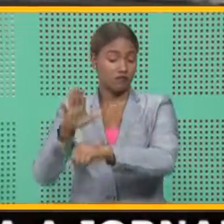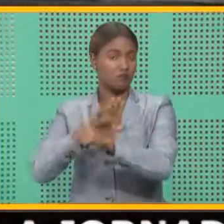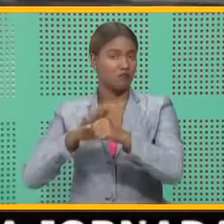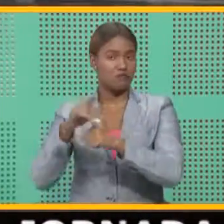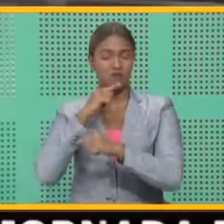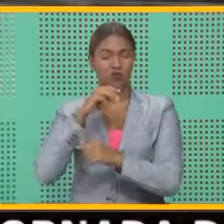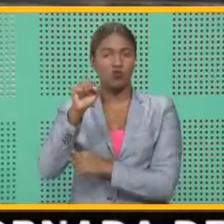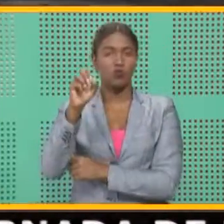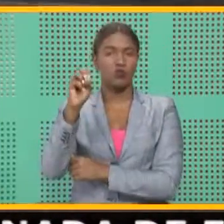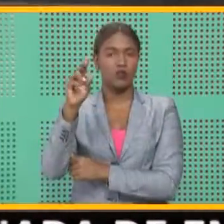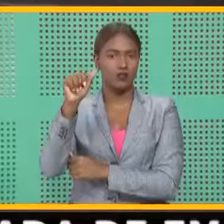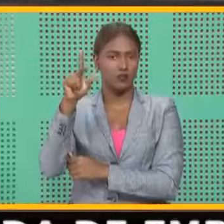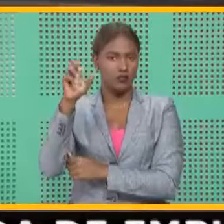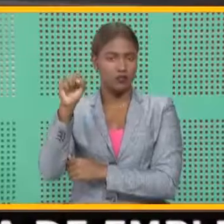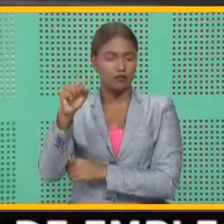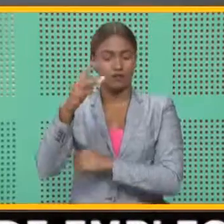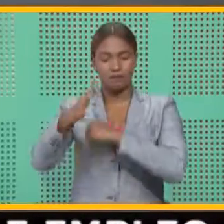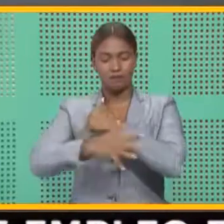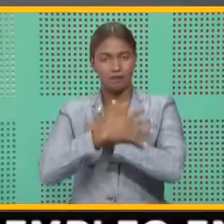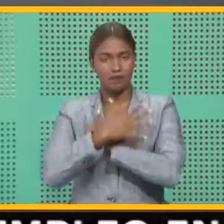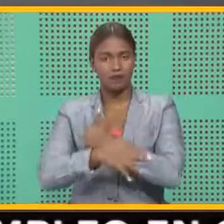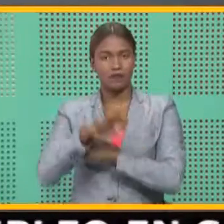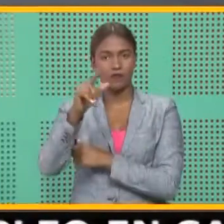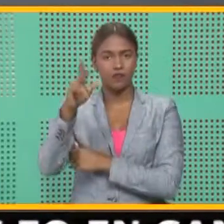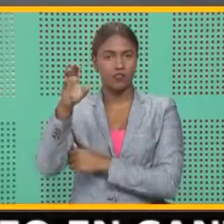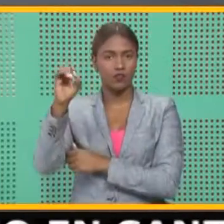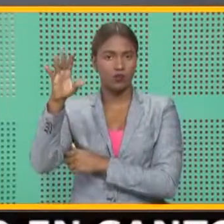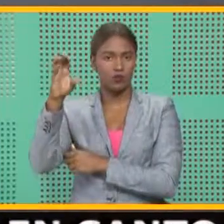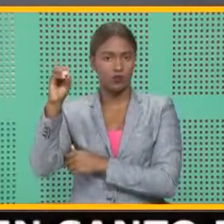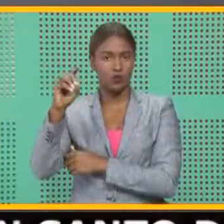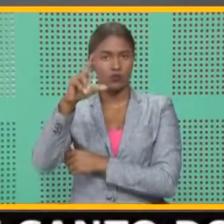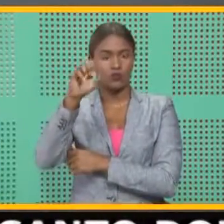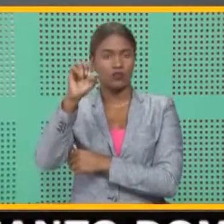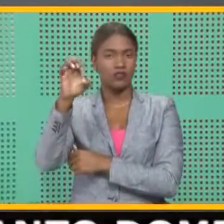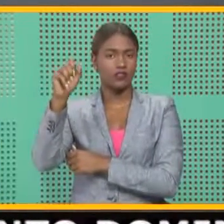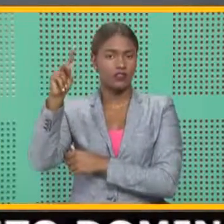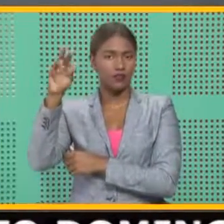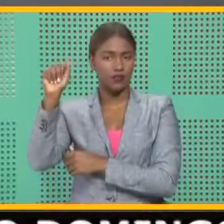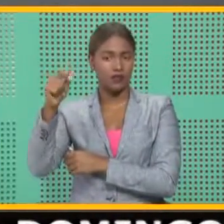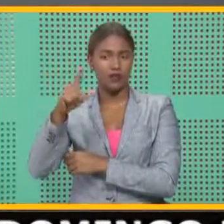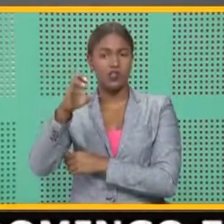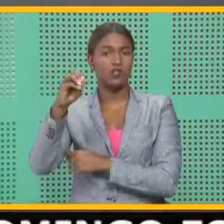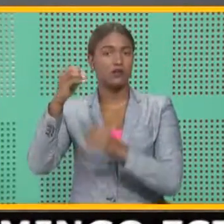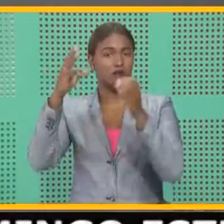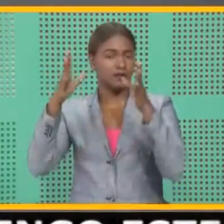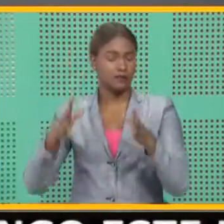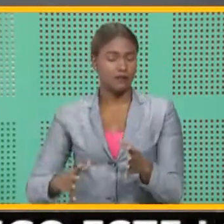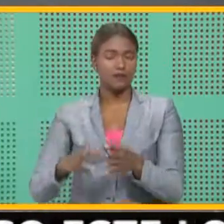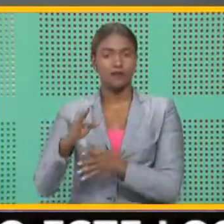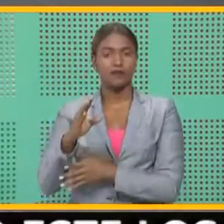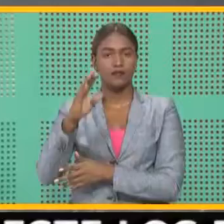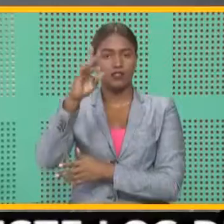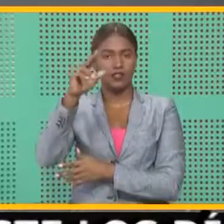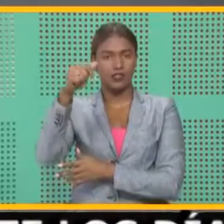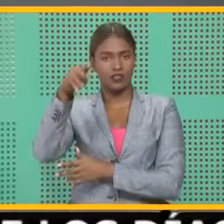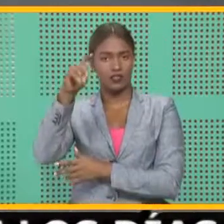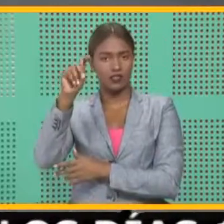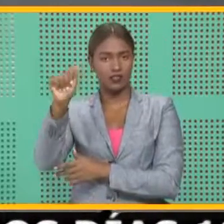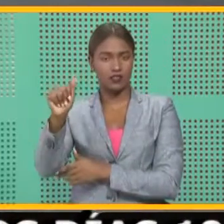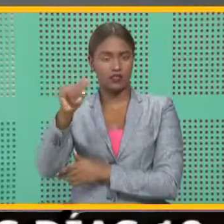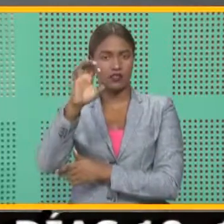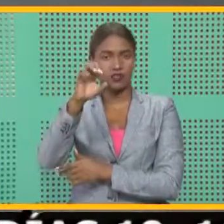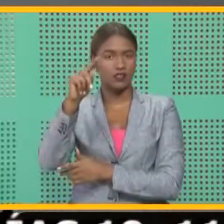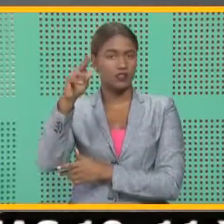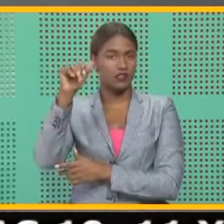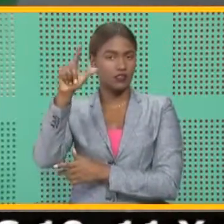los solares de Milton, La Playa, El Arroyo, Luis Esteban, Los Maestros, Blanquizales, La Raqueta, Villa